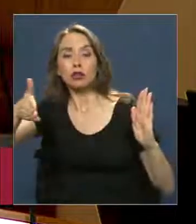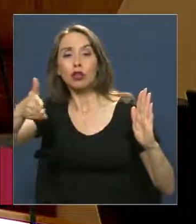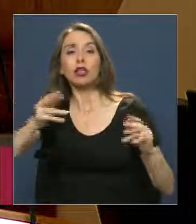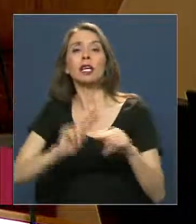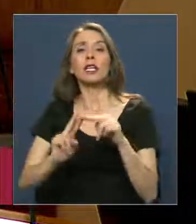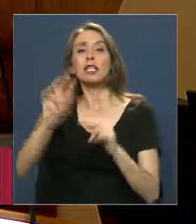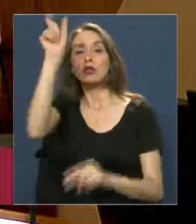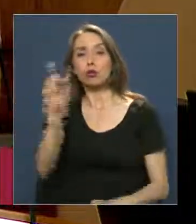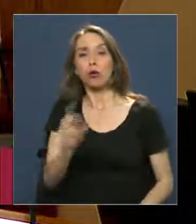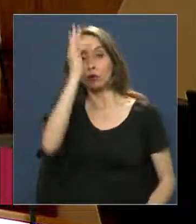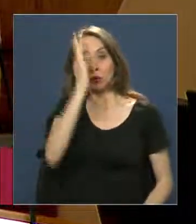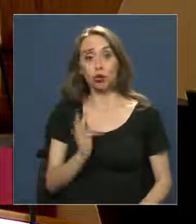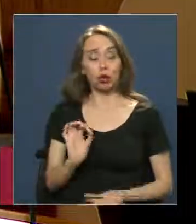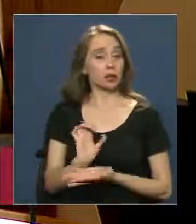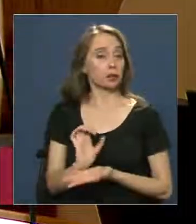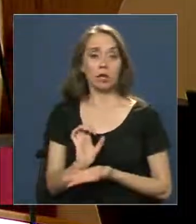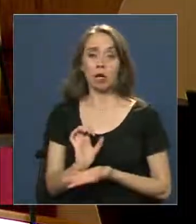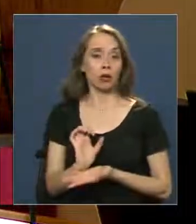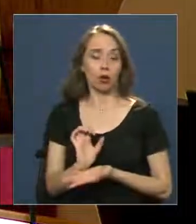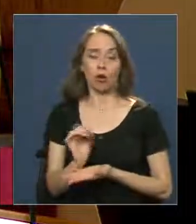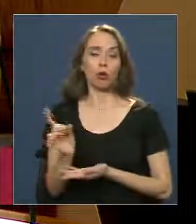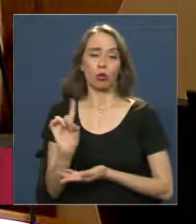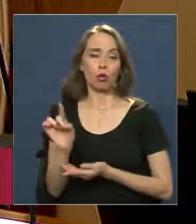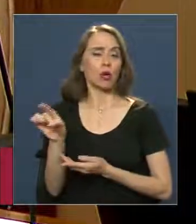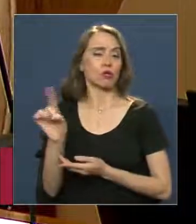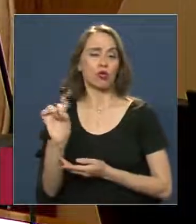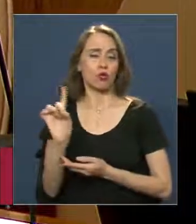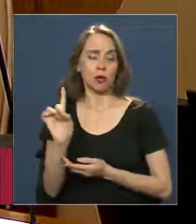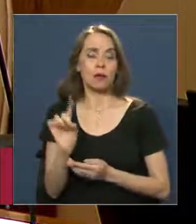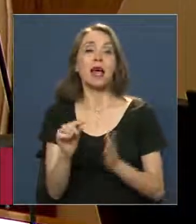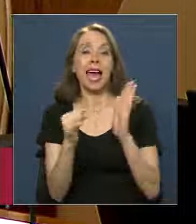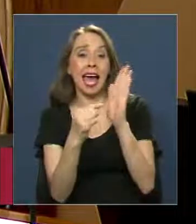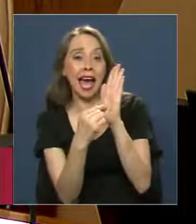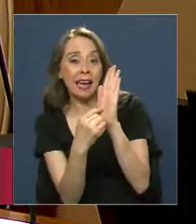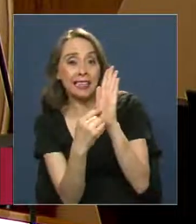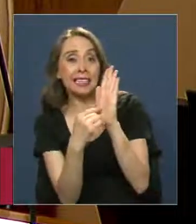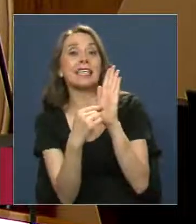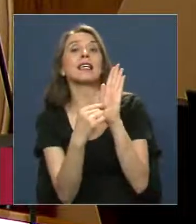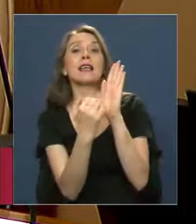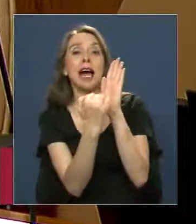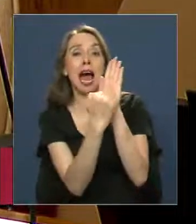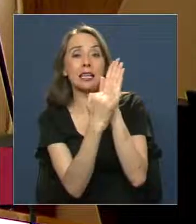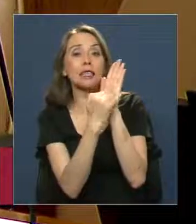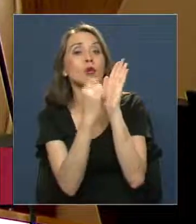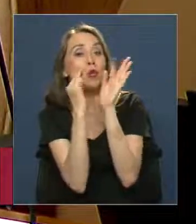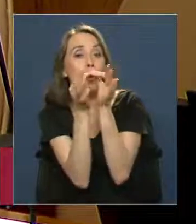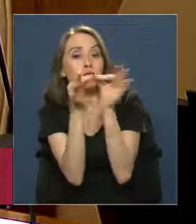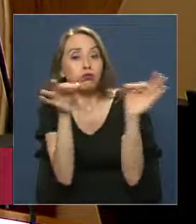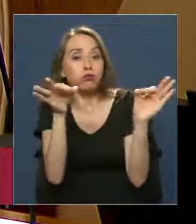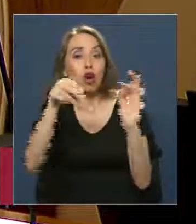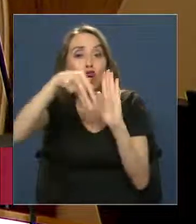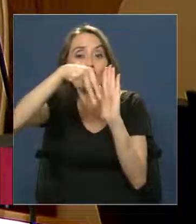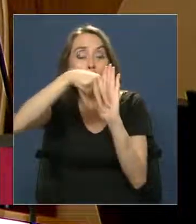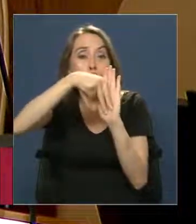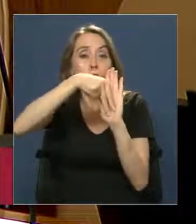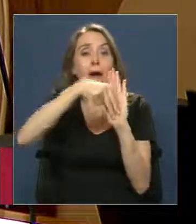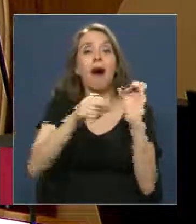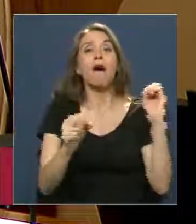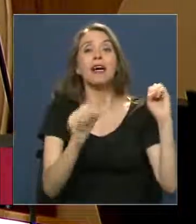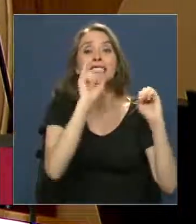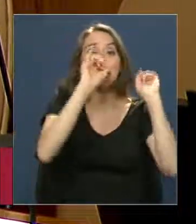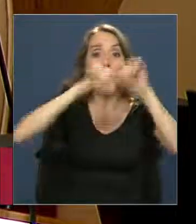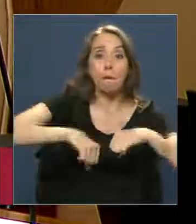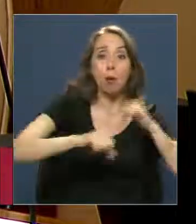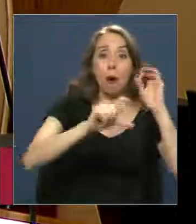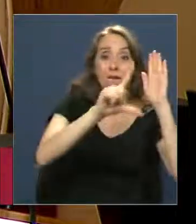agente del Estado. De lo que se trata es de aplicar esta norma respecto de aquellas